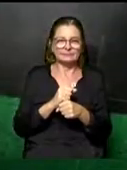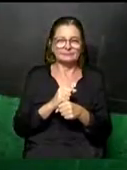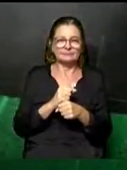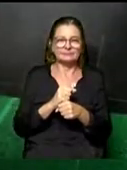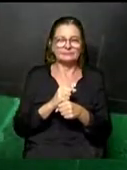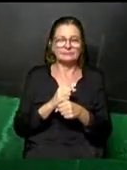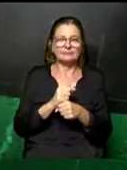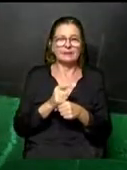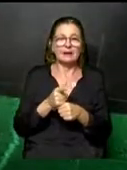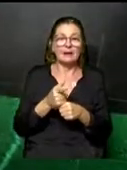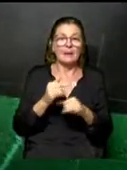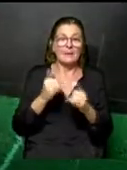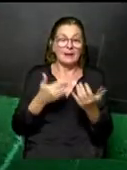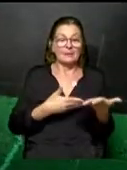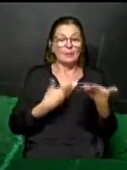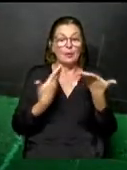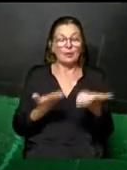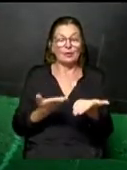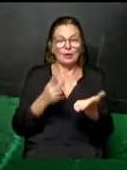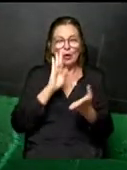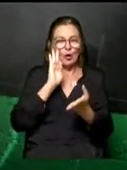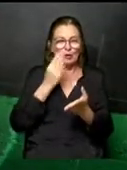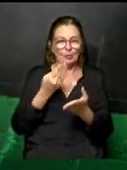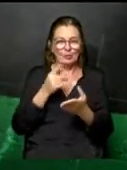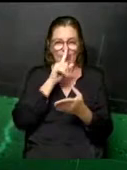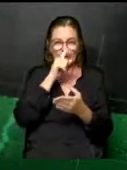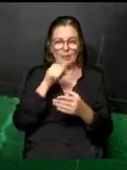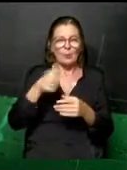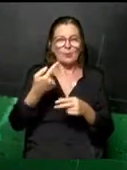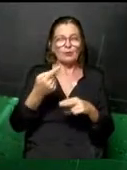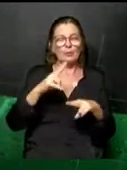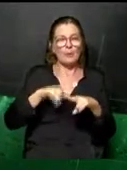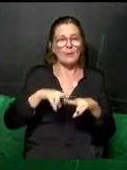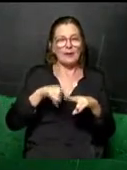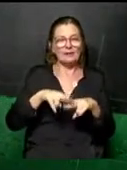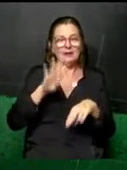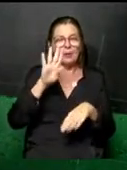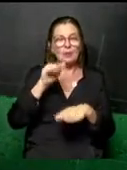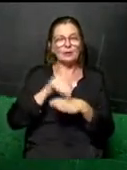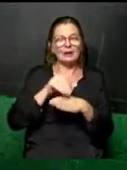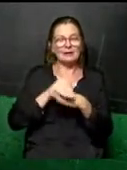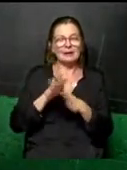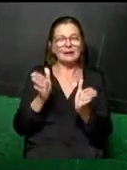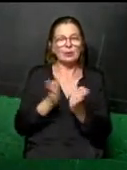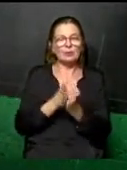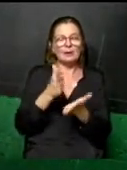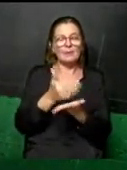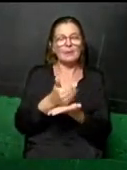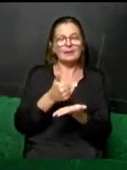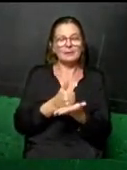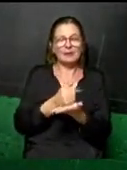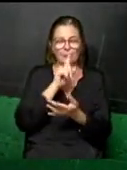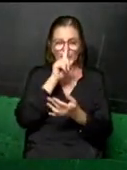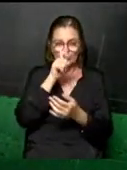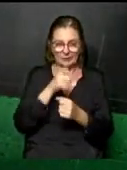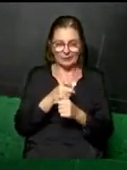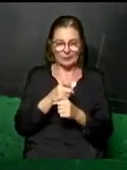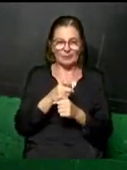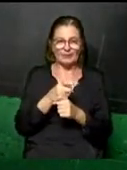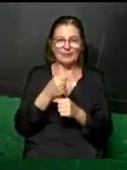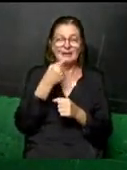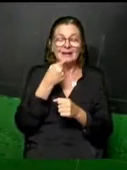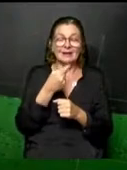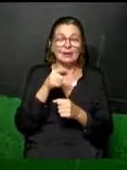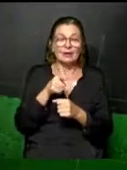Bueno, más que merecido ese reconocimiento montevideano, es el próximo martes a las 4 de la tarde en la Junta Departamental de Montevideo. Referente